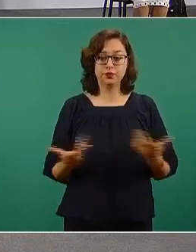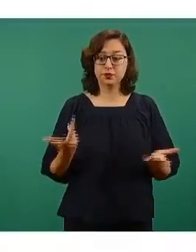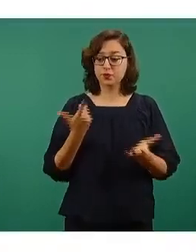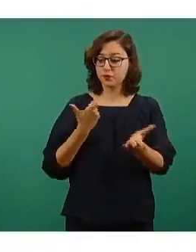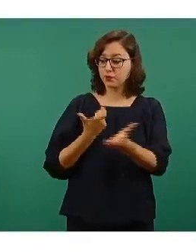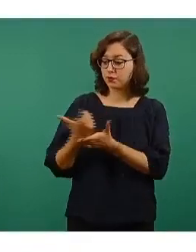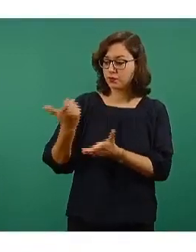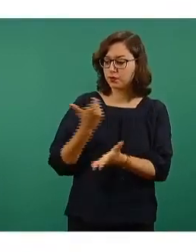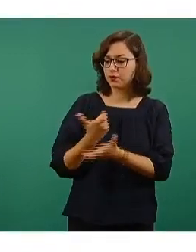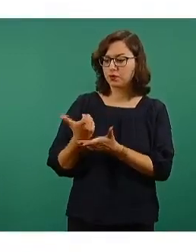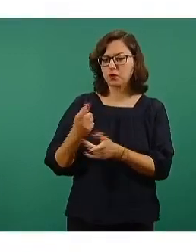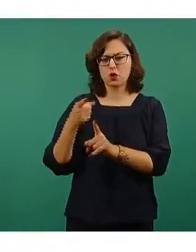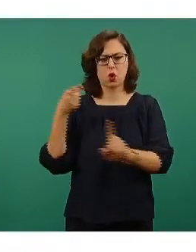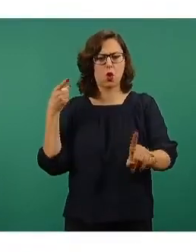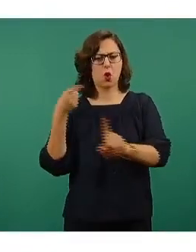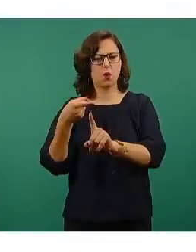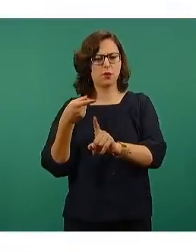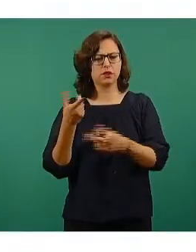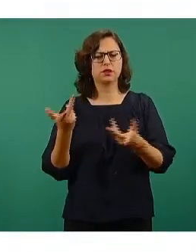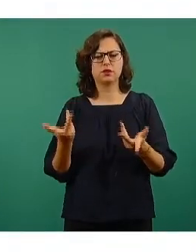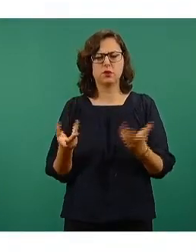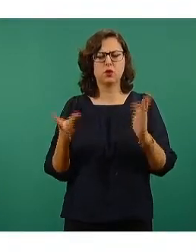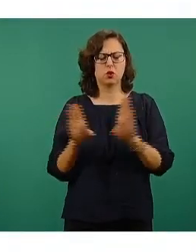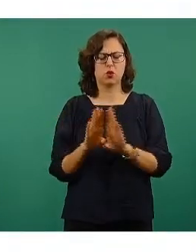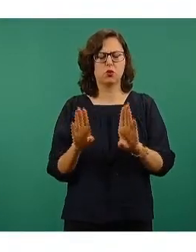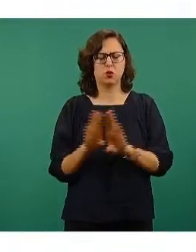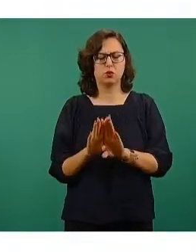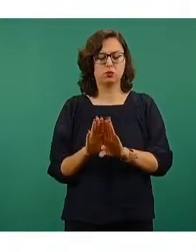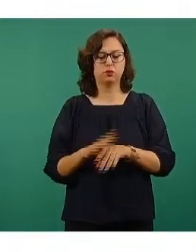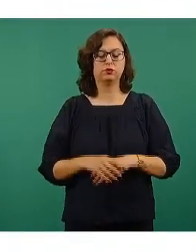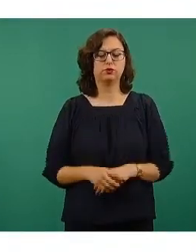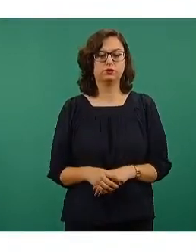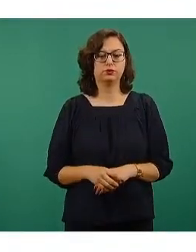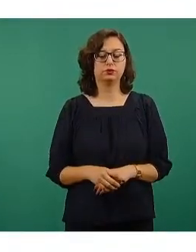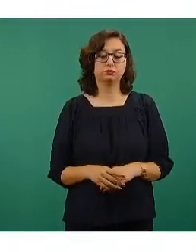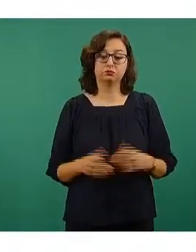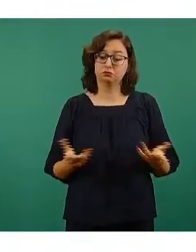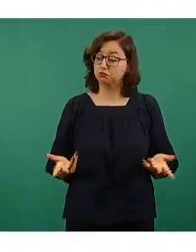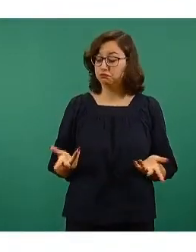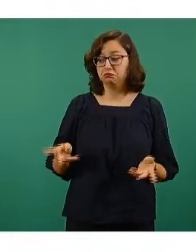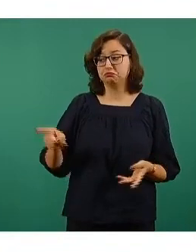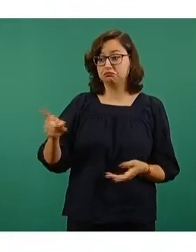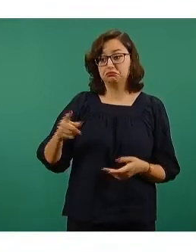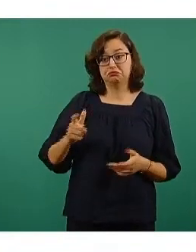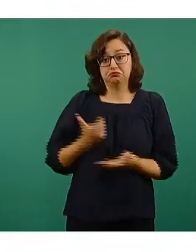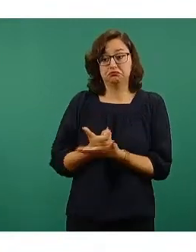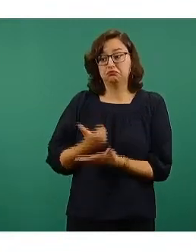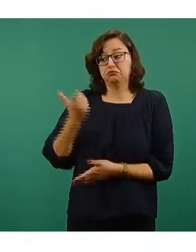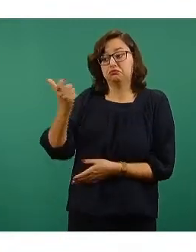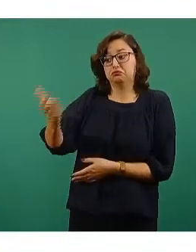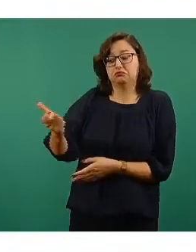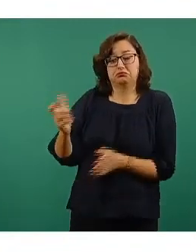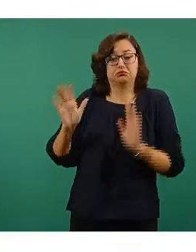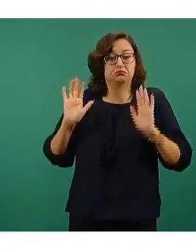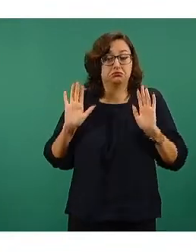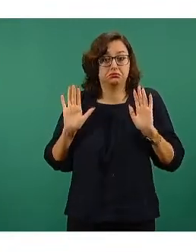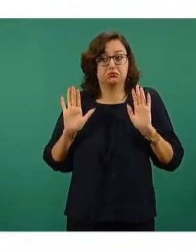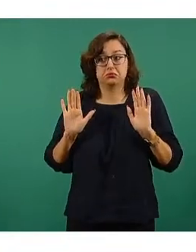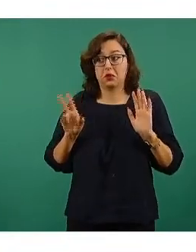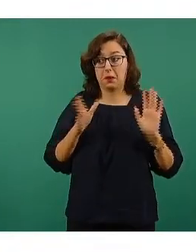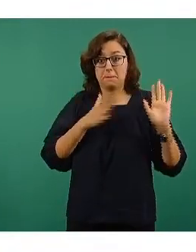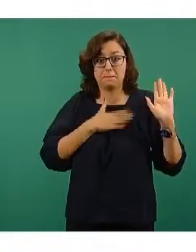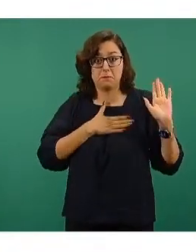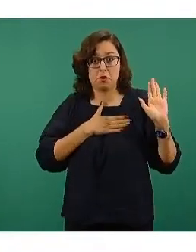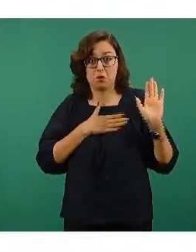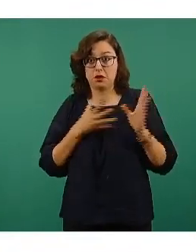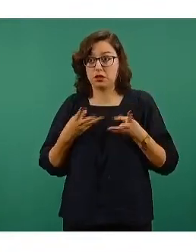elementos que se pregunta, y esa bajo protesta de decir verdad, no se solicita una comprobación de